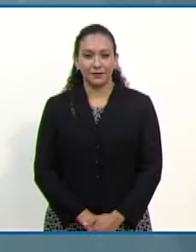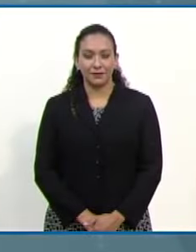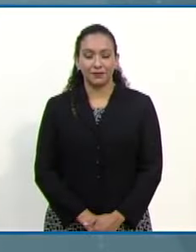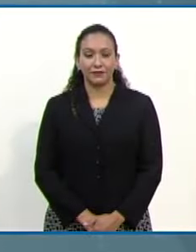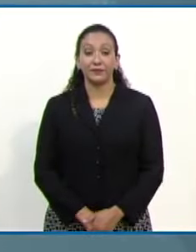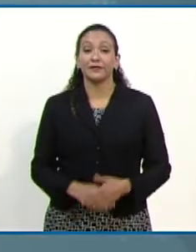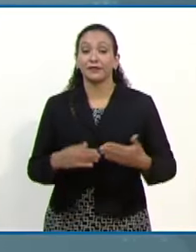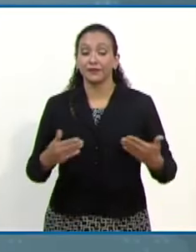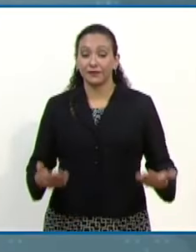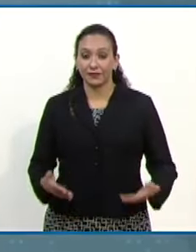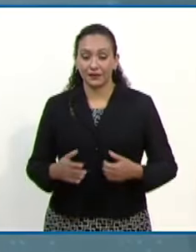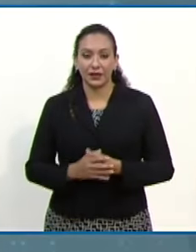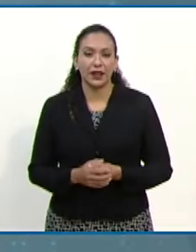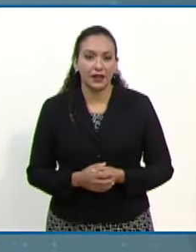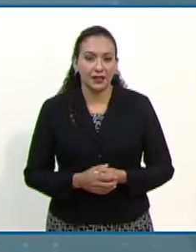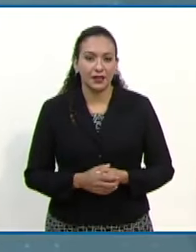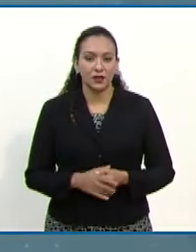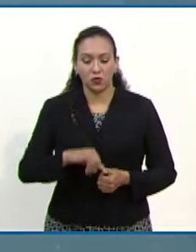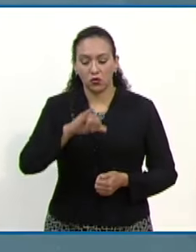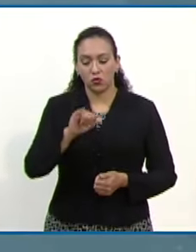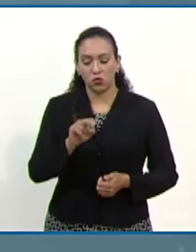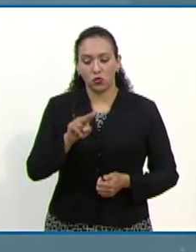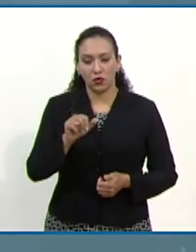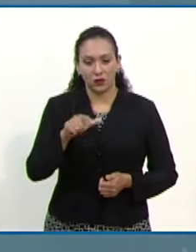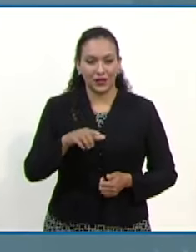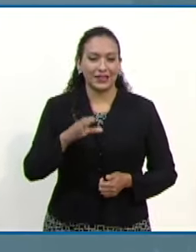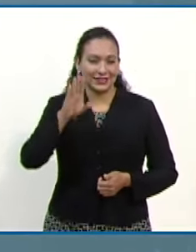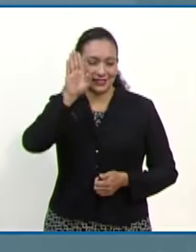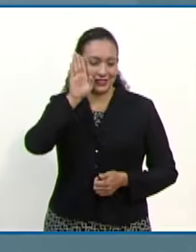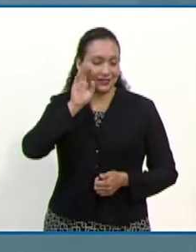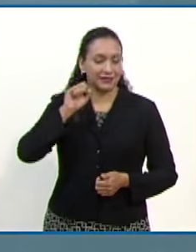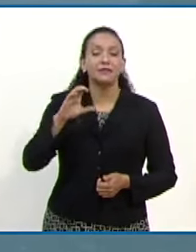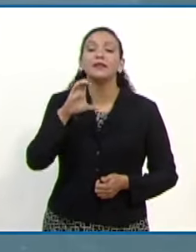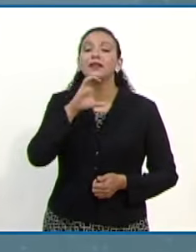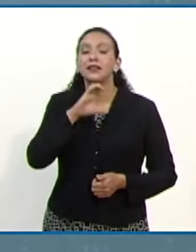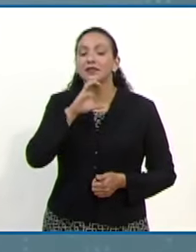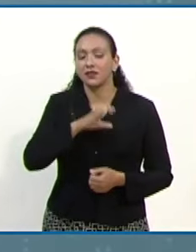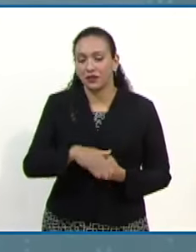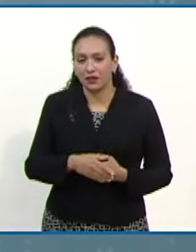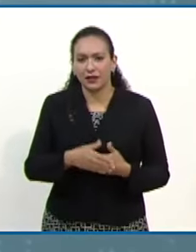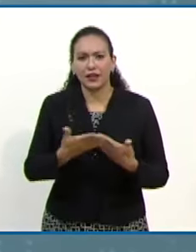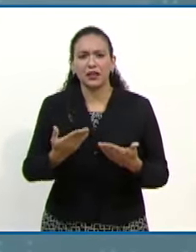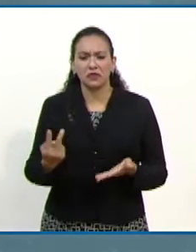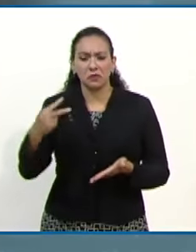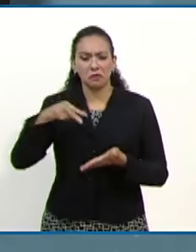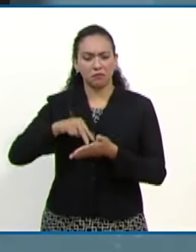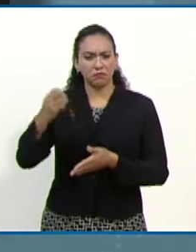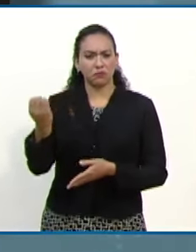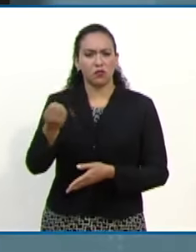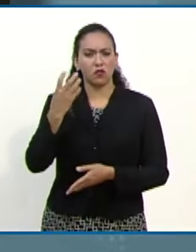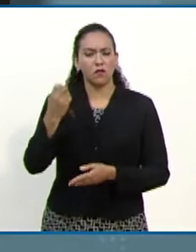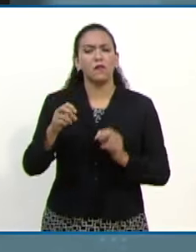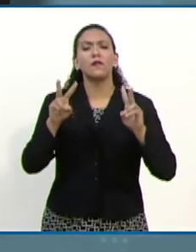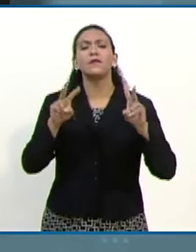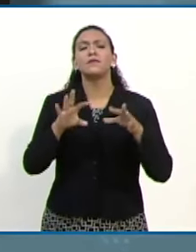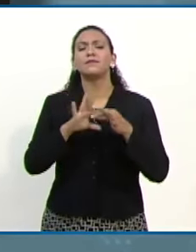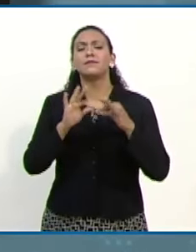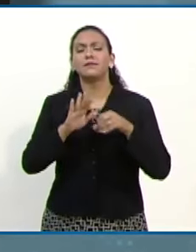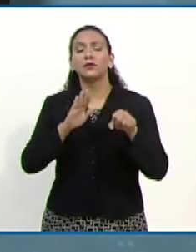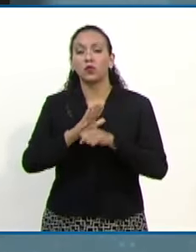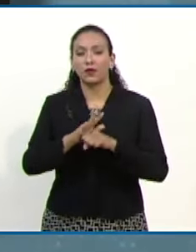El ministro de la Suprema Corte, Juan Luis González Alcántara Carrancá, impartió una conferencia magistral sobre el papel de los jueces en